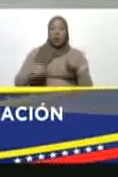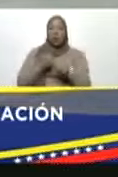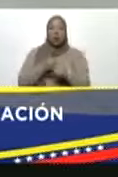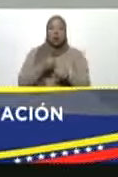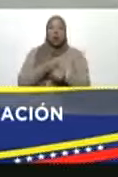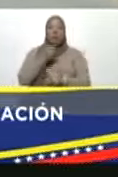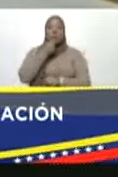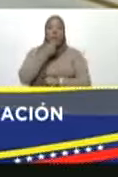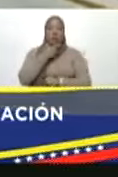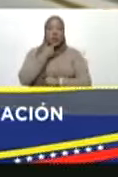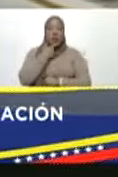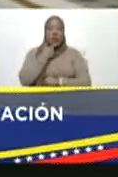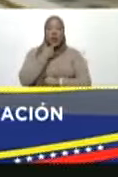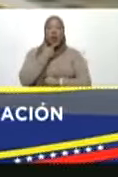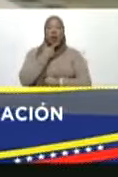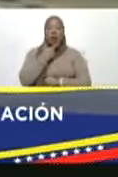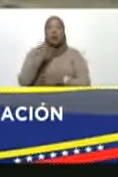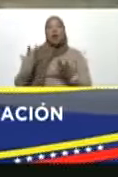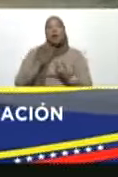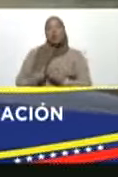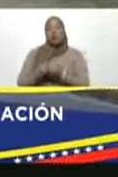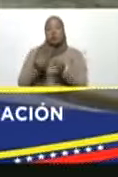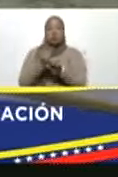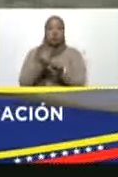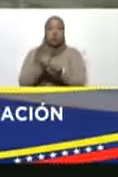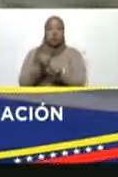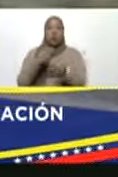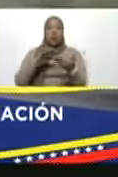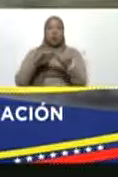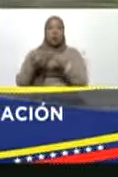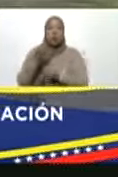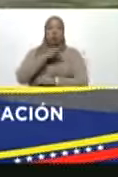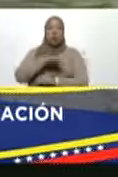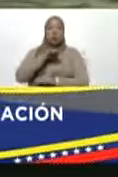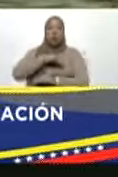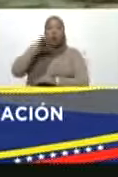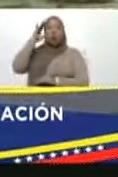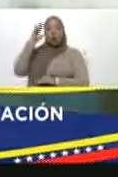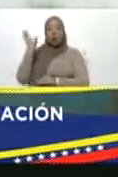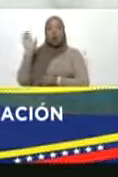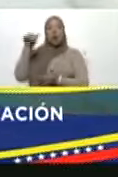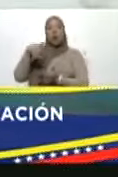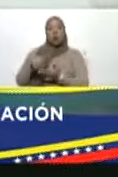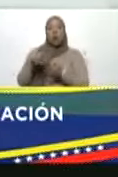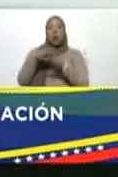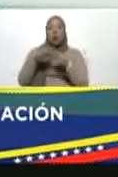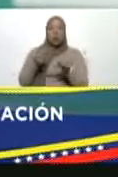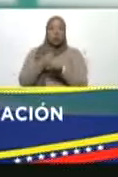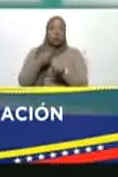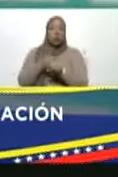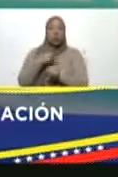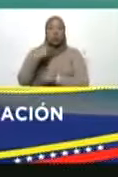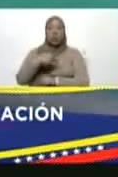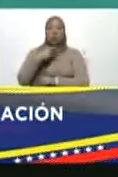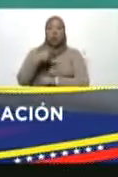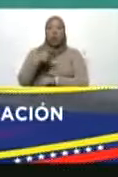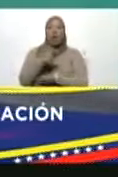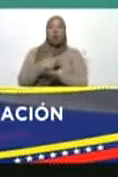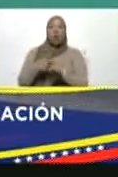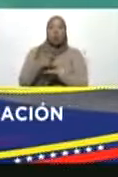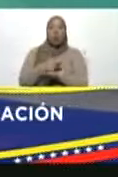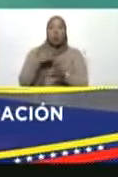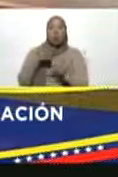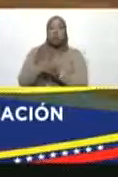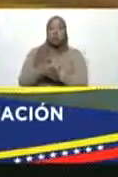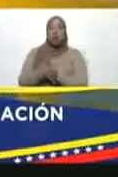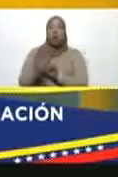estamos entregando conjuntamente con las bricomiles, la SODI Aragua, todas las instancias de gobierno que tienen que ver para